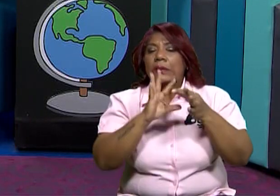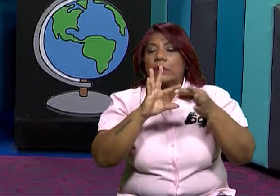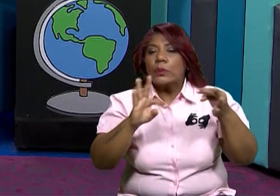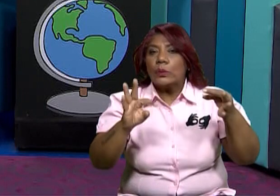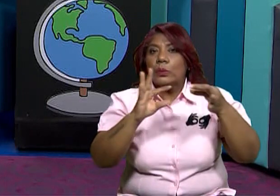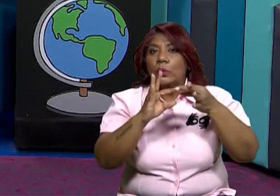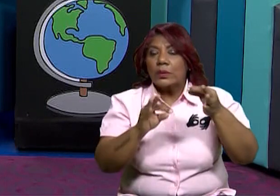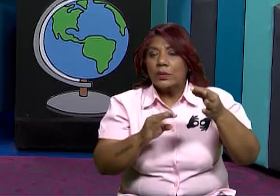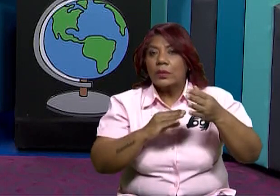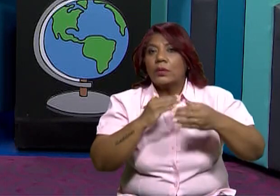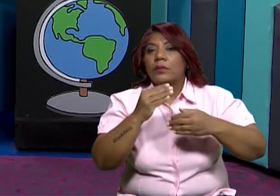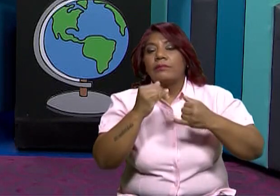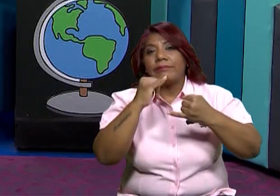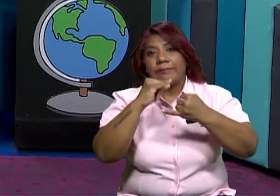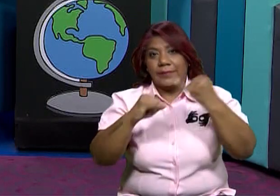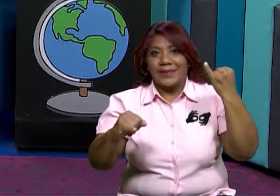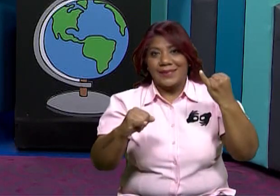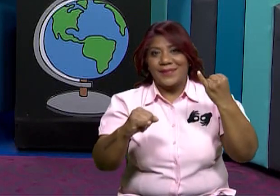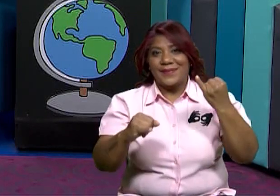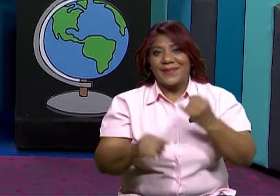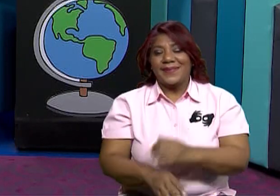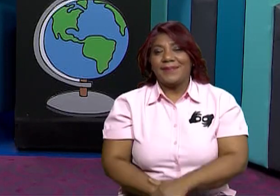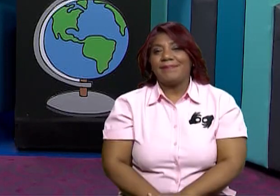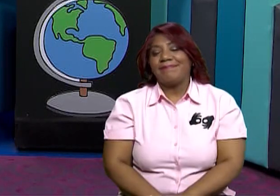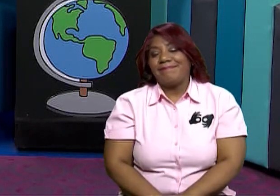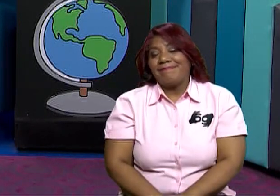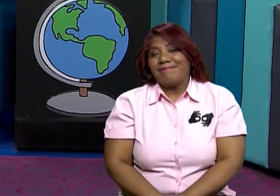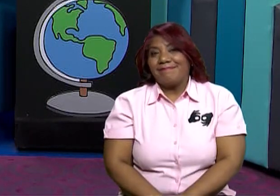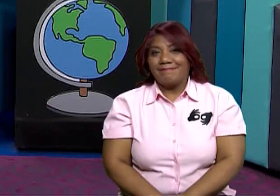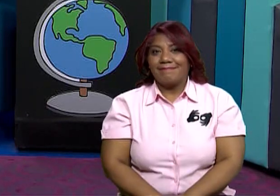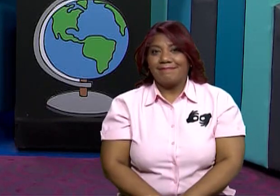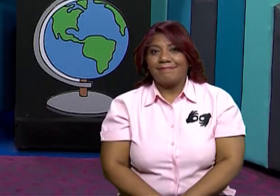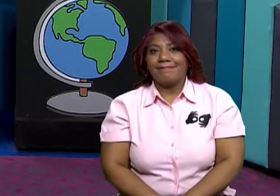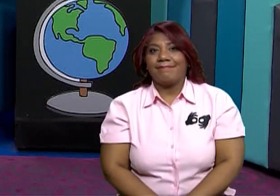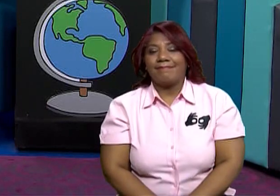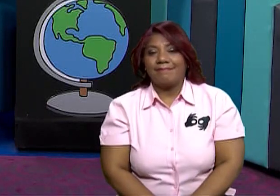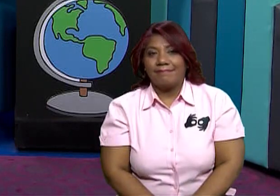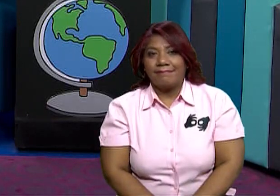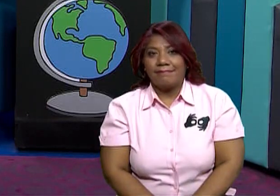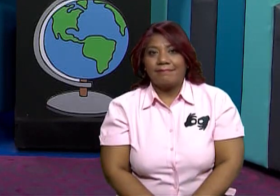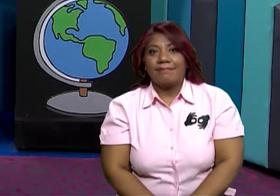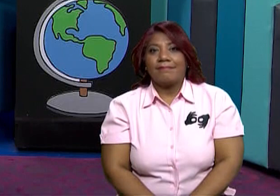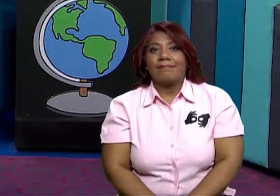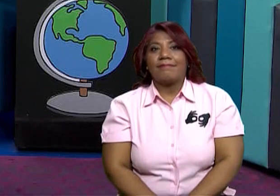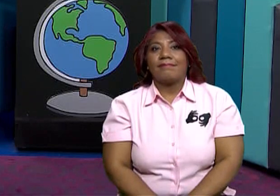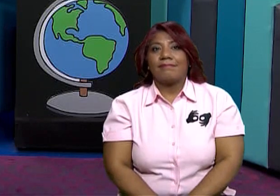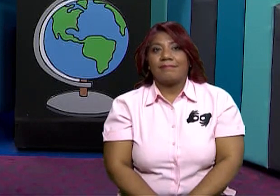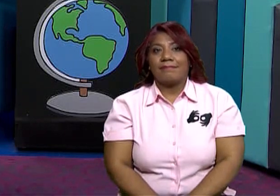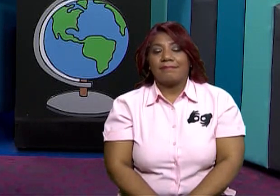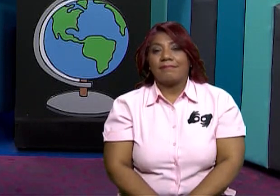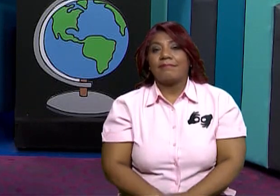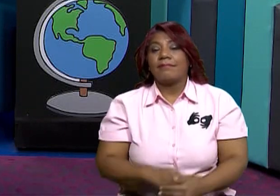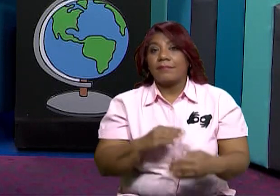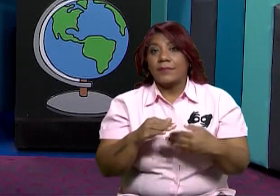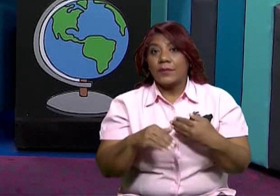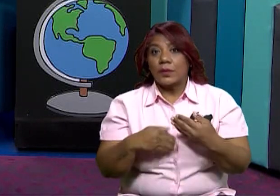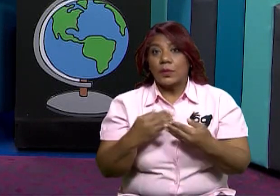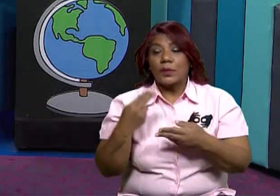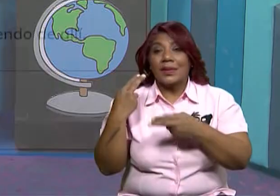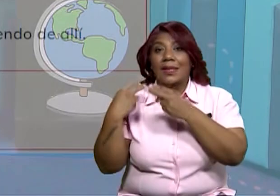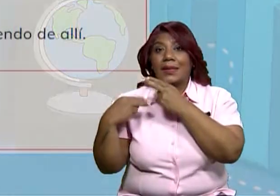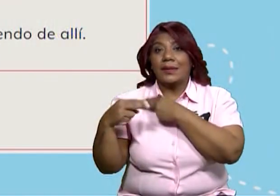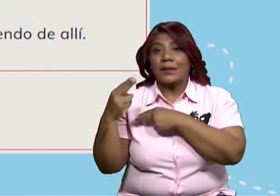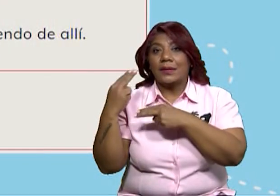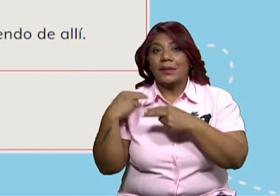nudo, y vemos el desenlace o el final. Pero también vemos que toda esta historia tiene